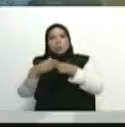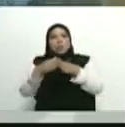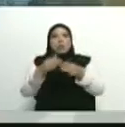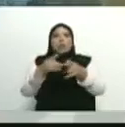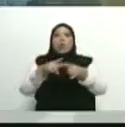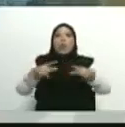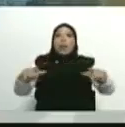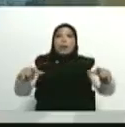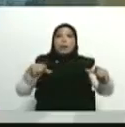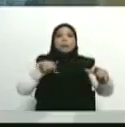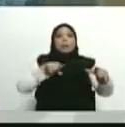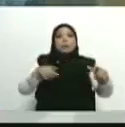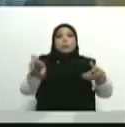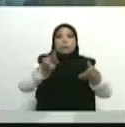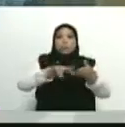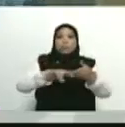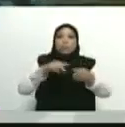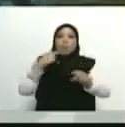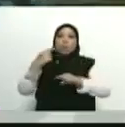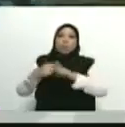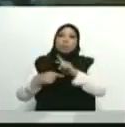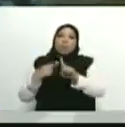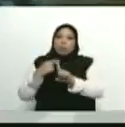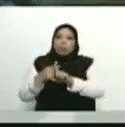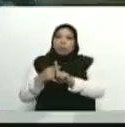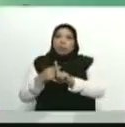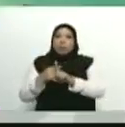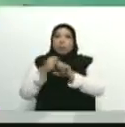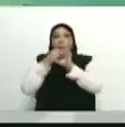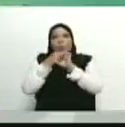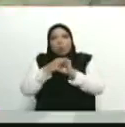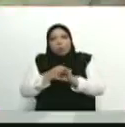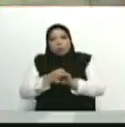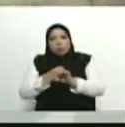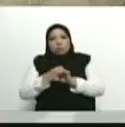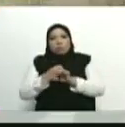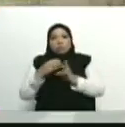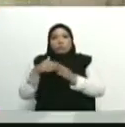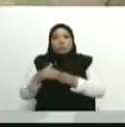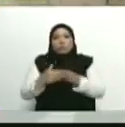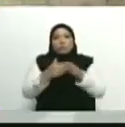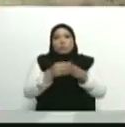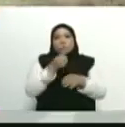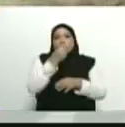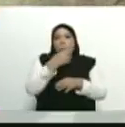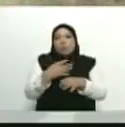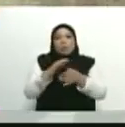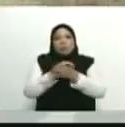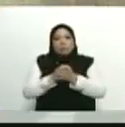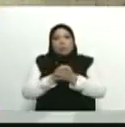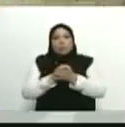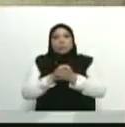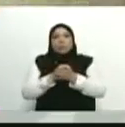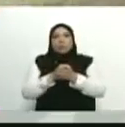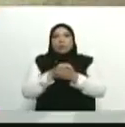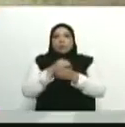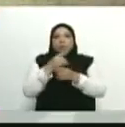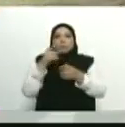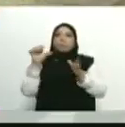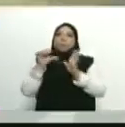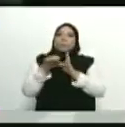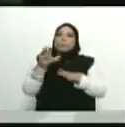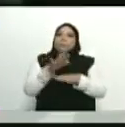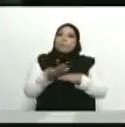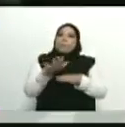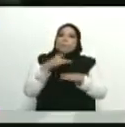algún momento, regresarse a Puerto Cabello a enfrentarlo, o esperarlo en Los Taques, que ahí está nuestro buen amigo el gobernador Víctor Clar, en donde tuvimos un